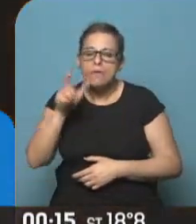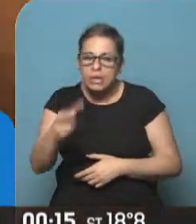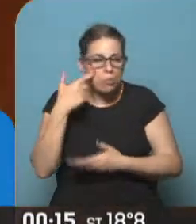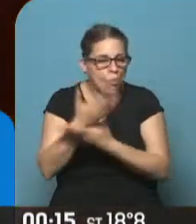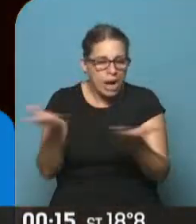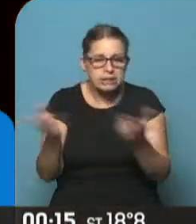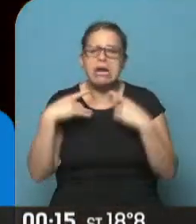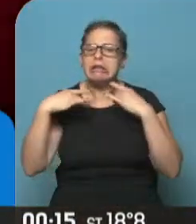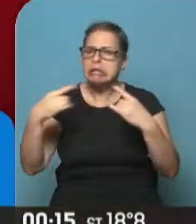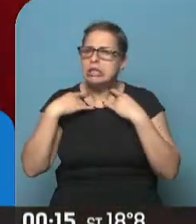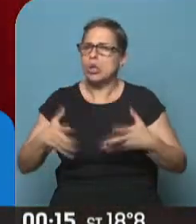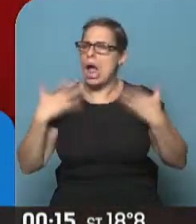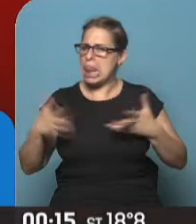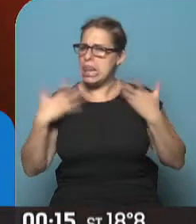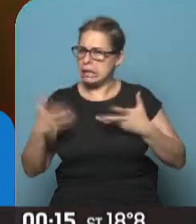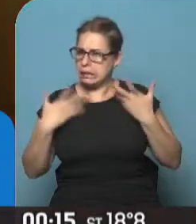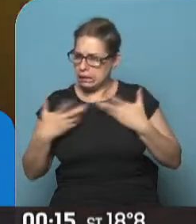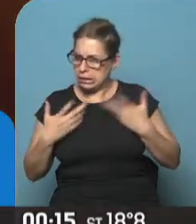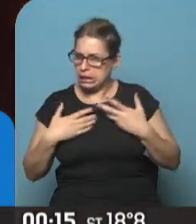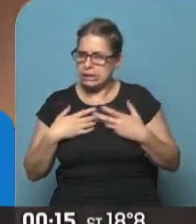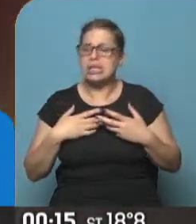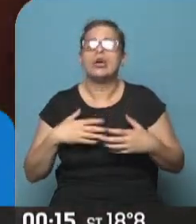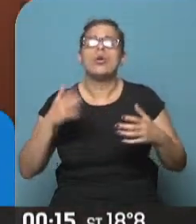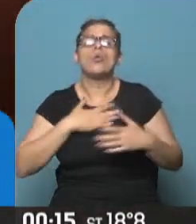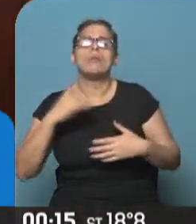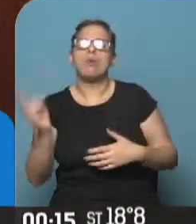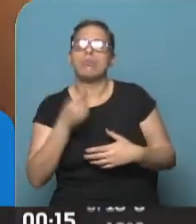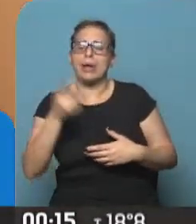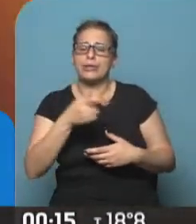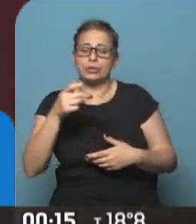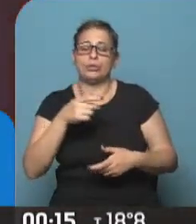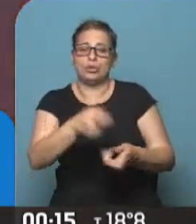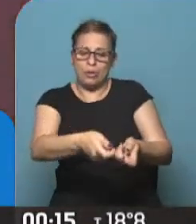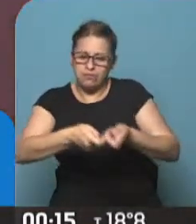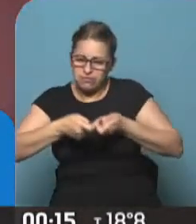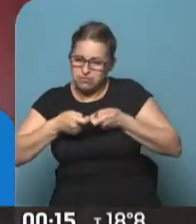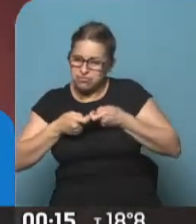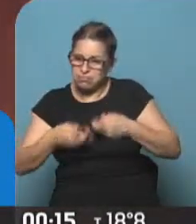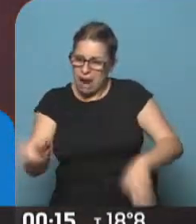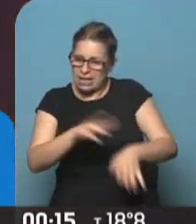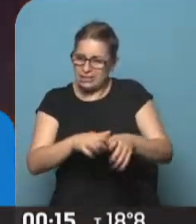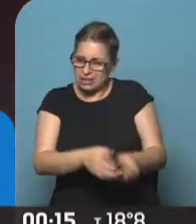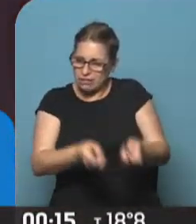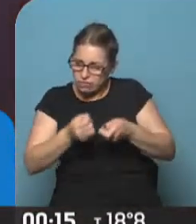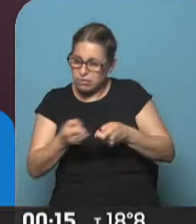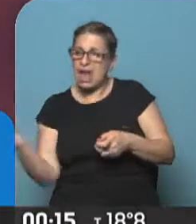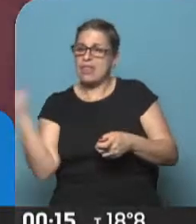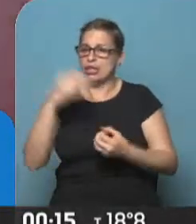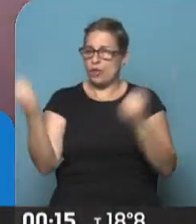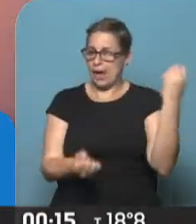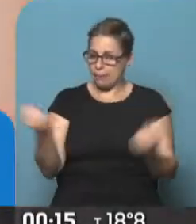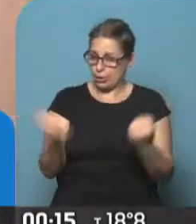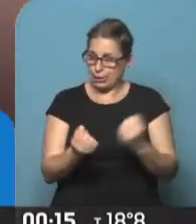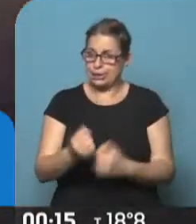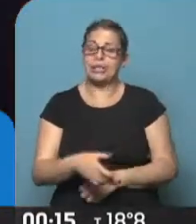entre gritos de alegría, combatientes hutíes arrastran el cuerpo de Saleh, envuelto en una manta, y lo cargan en una furgoneta.